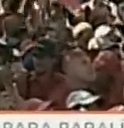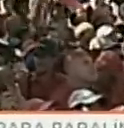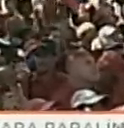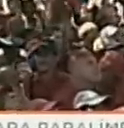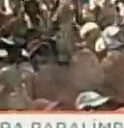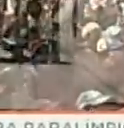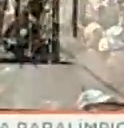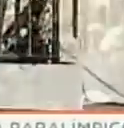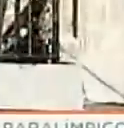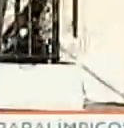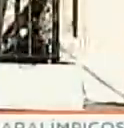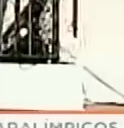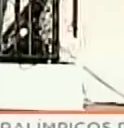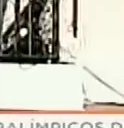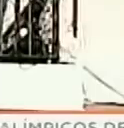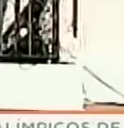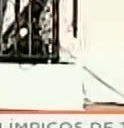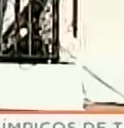días de avances.